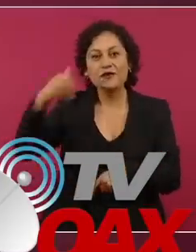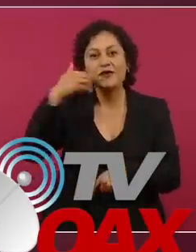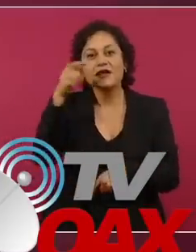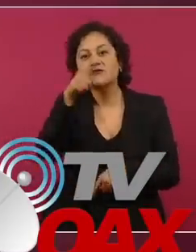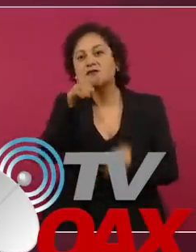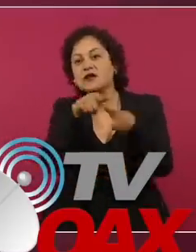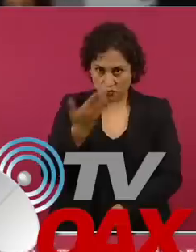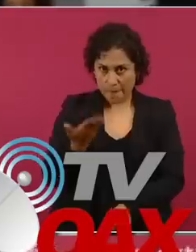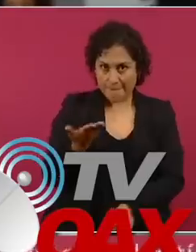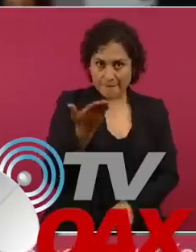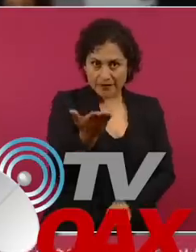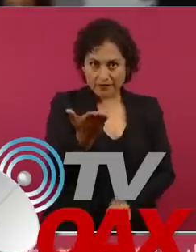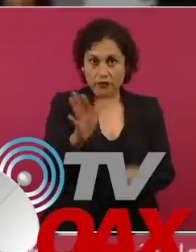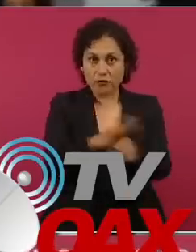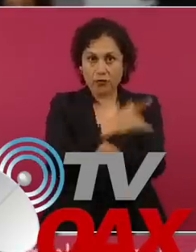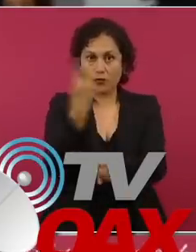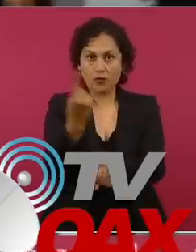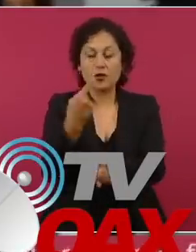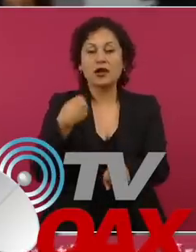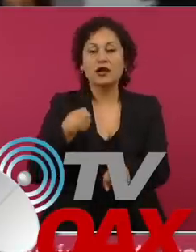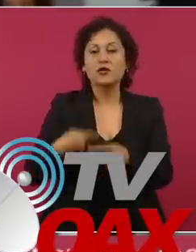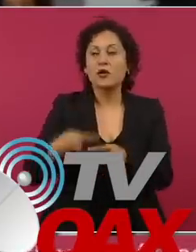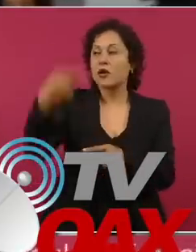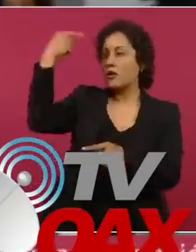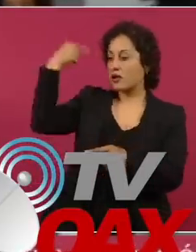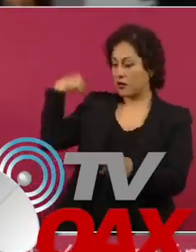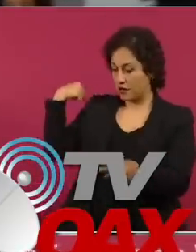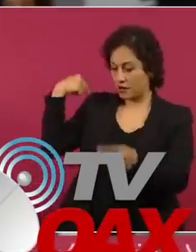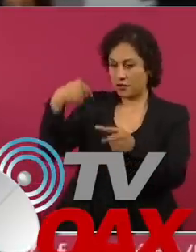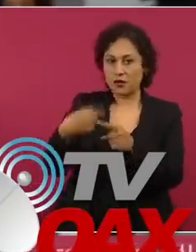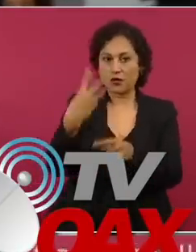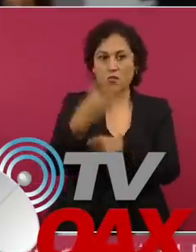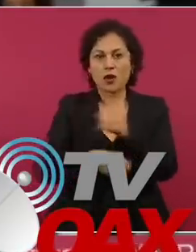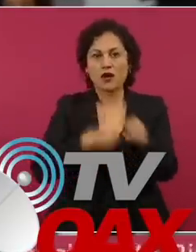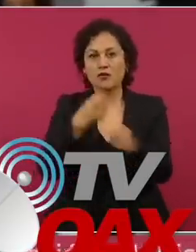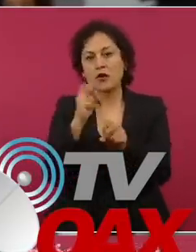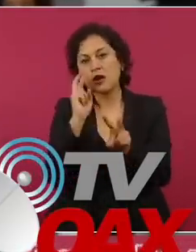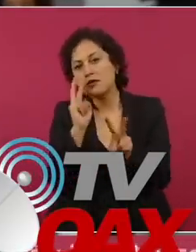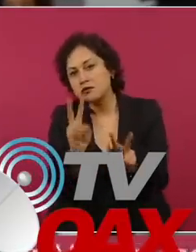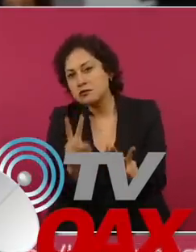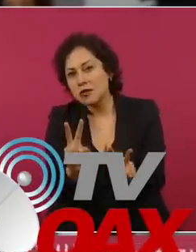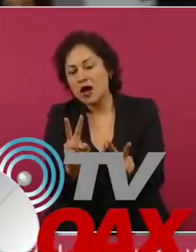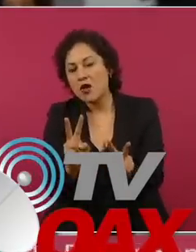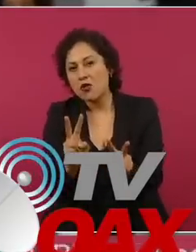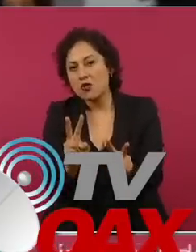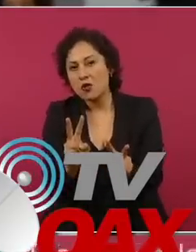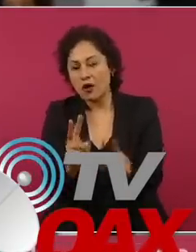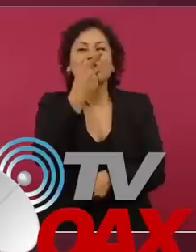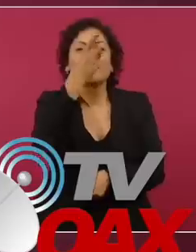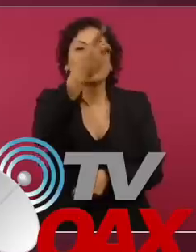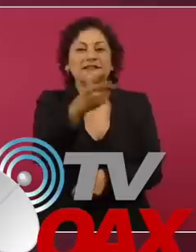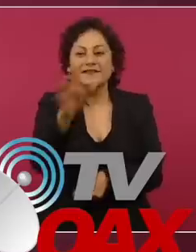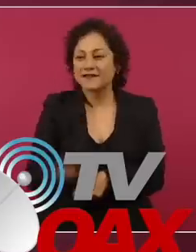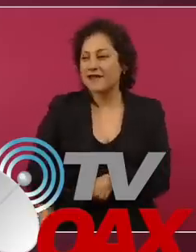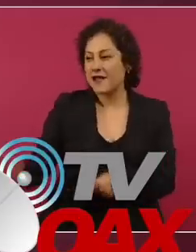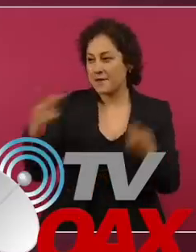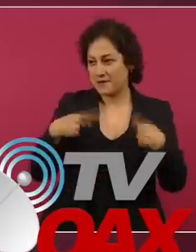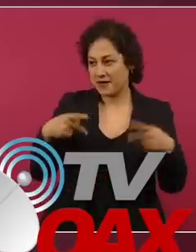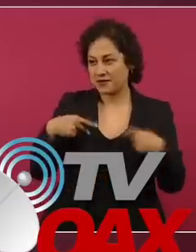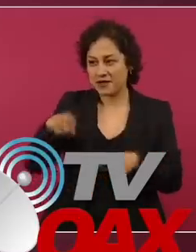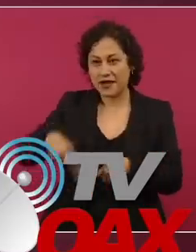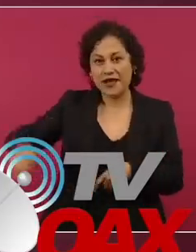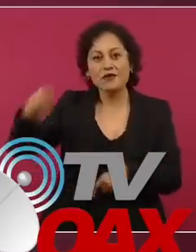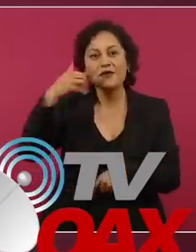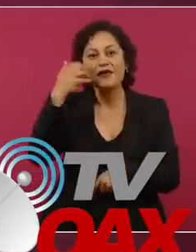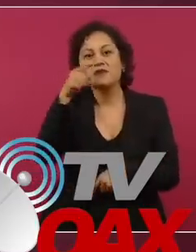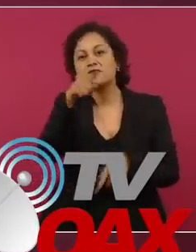esos 4 años que dejé de verlo, ahora lo veo más fuerte que nunca, más convencido que nunca,